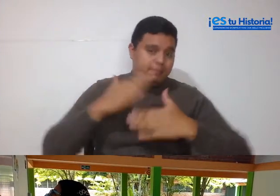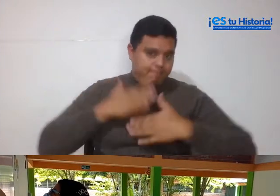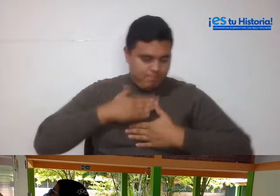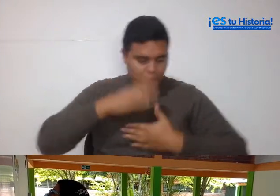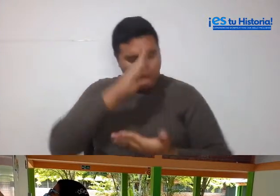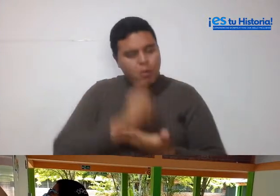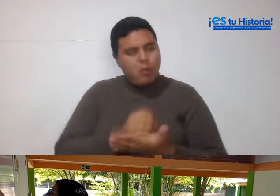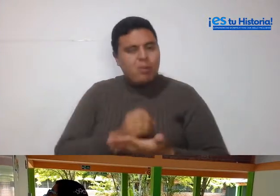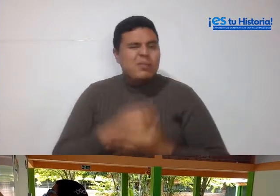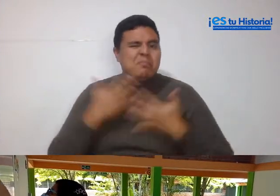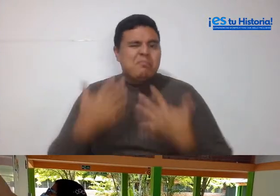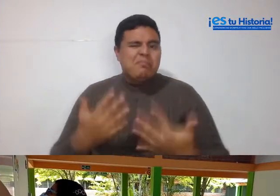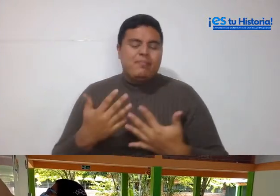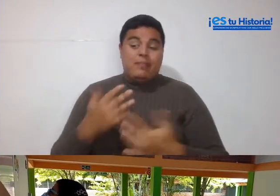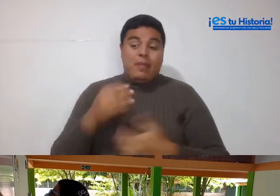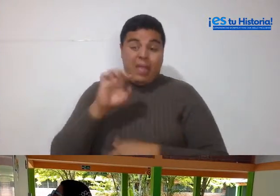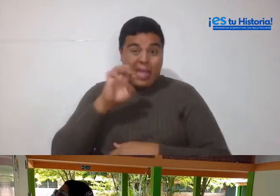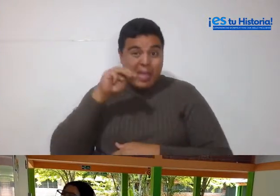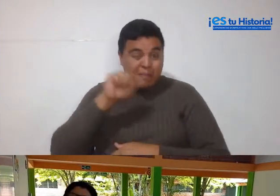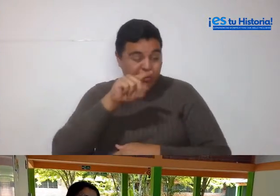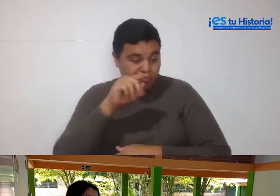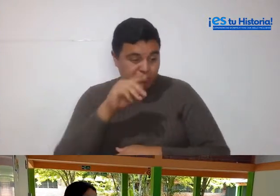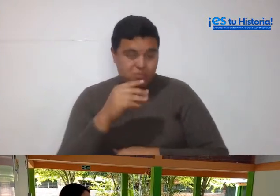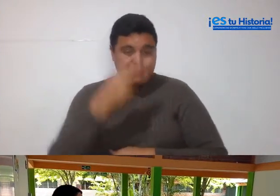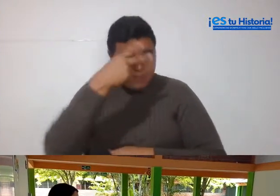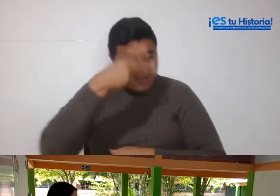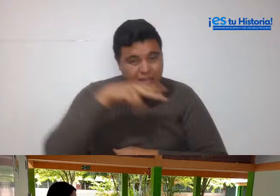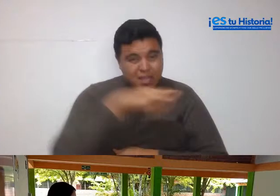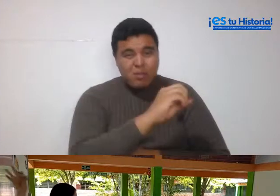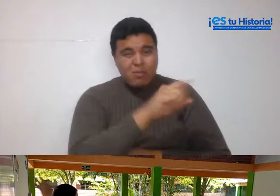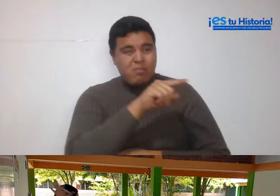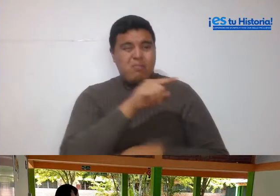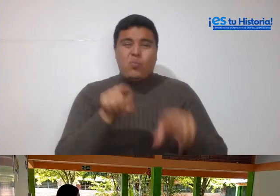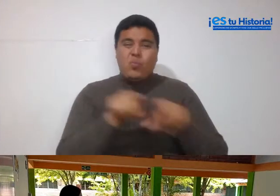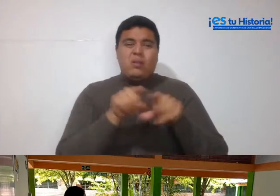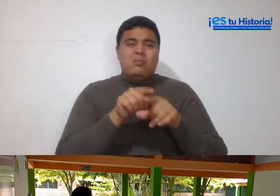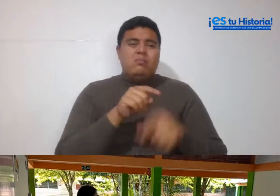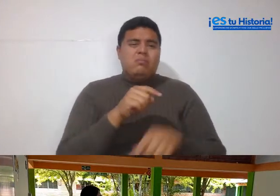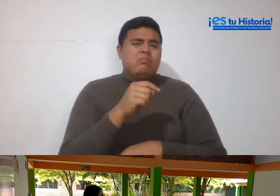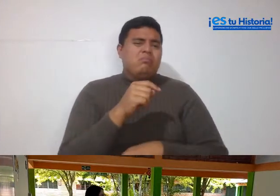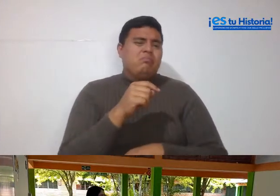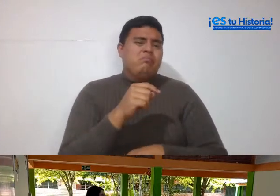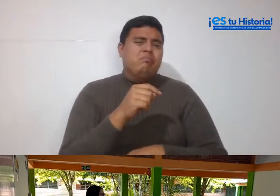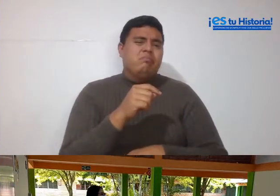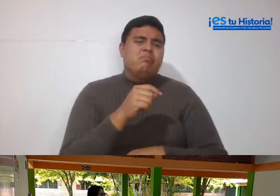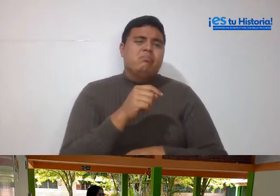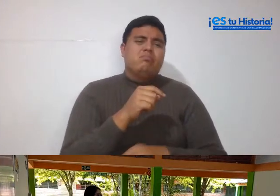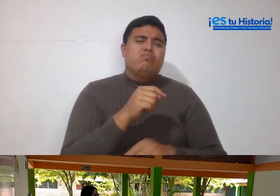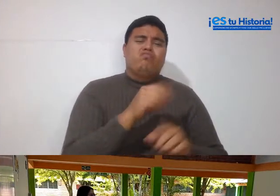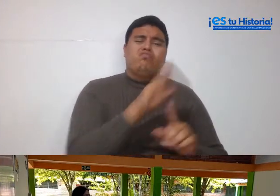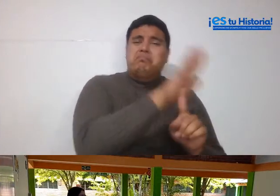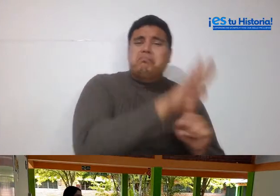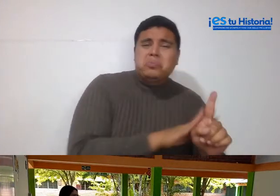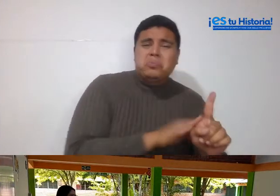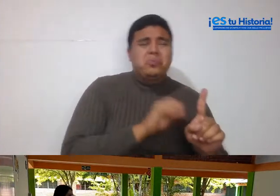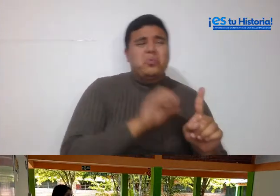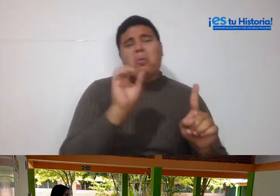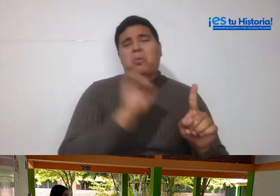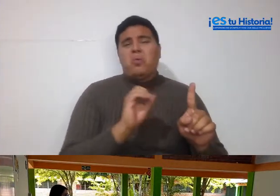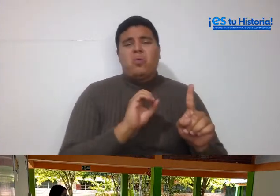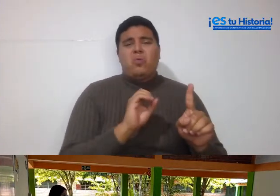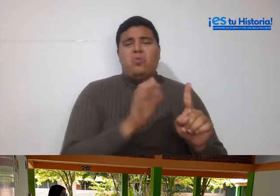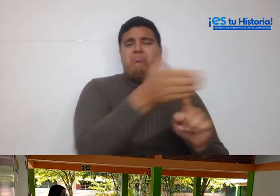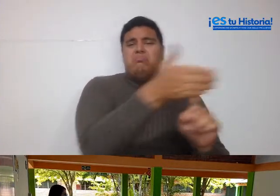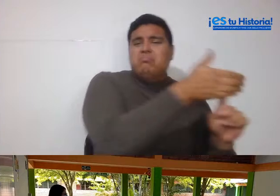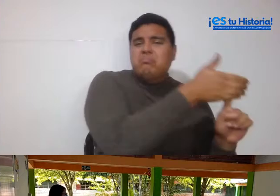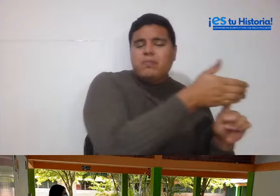personalmente, yo a Emmanuel nunca lo he tratado como alguien como que está cohibido, como que alguien que no pueda hacer las